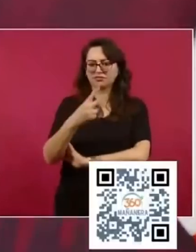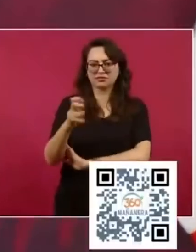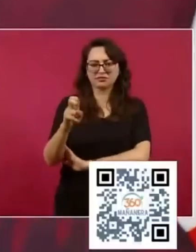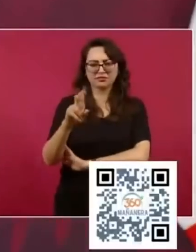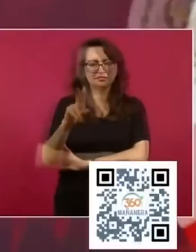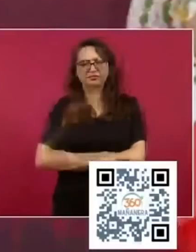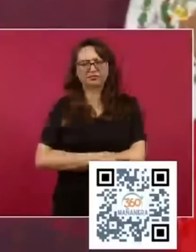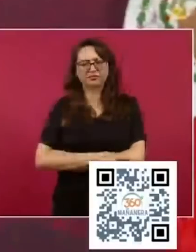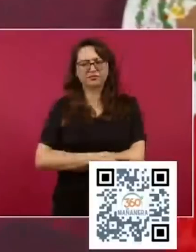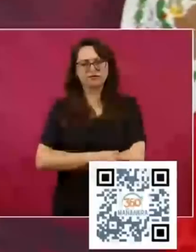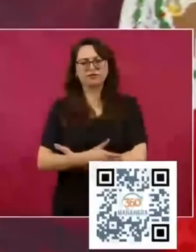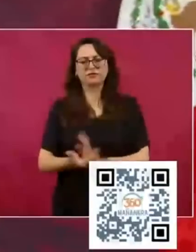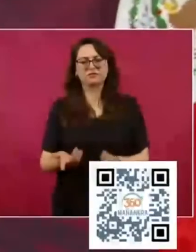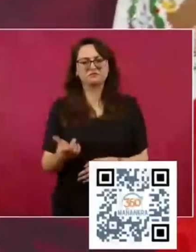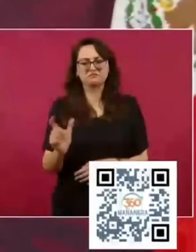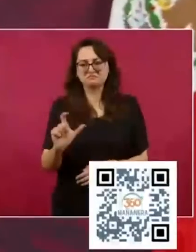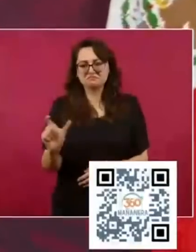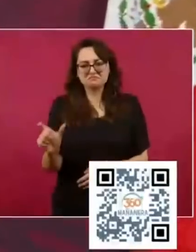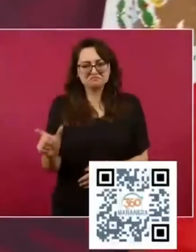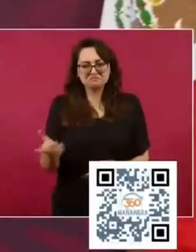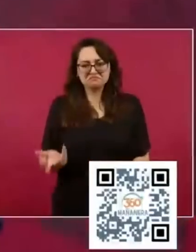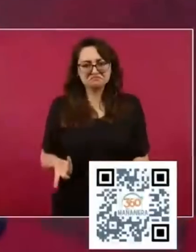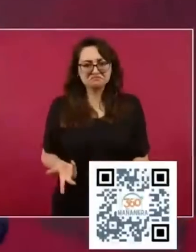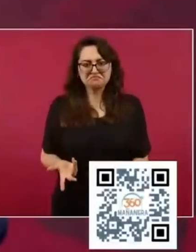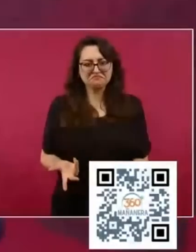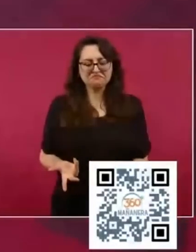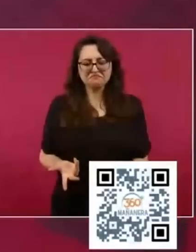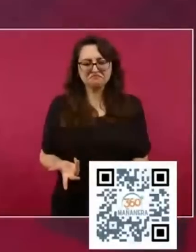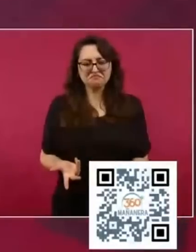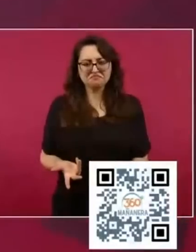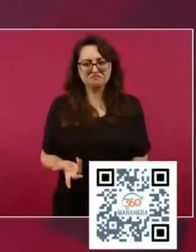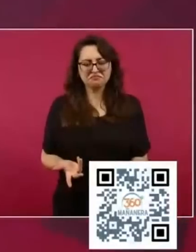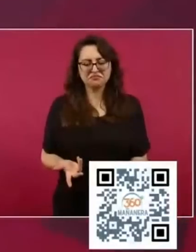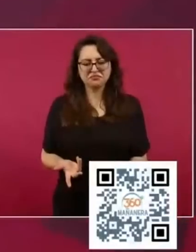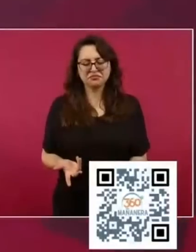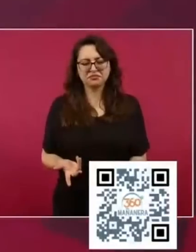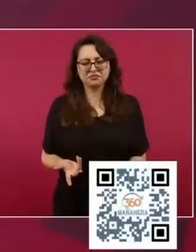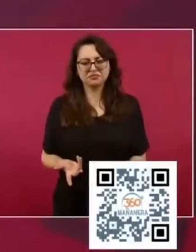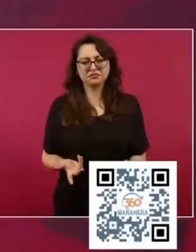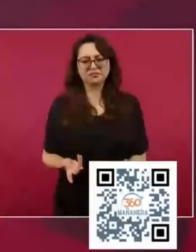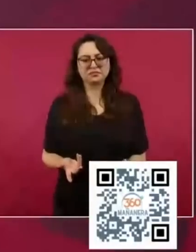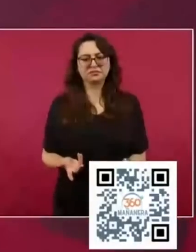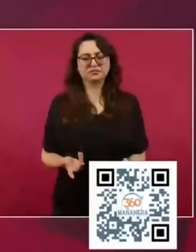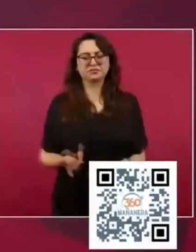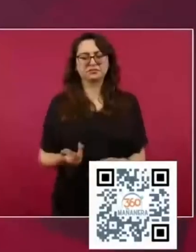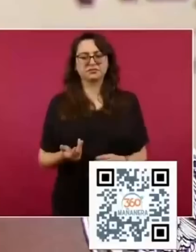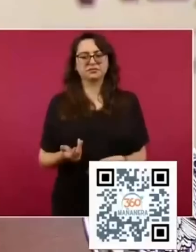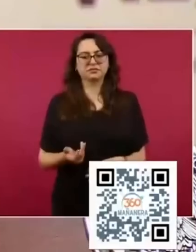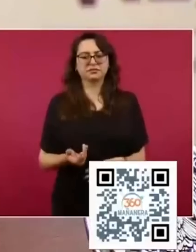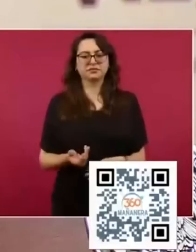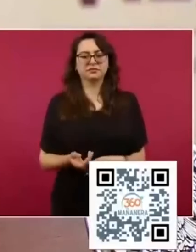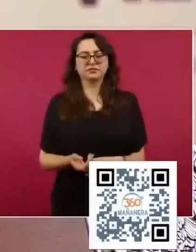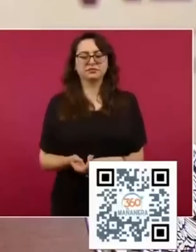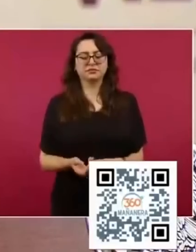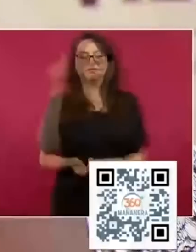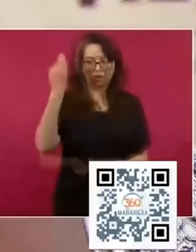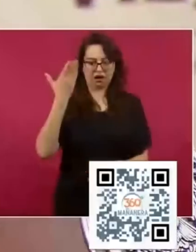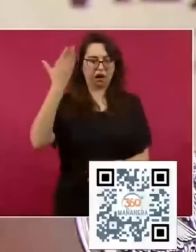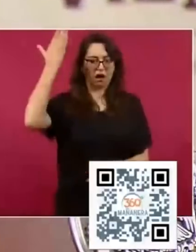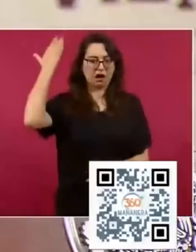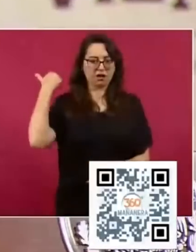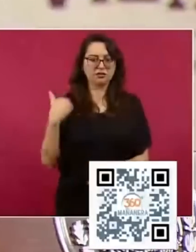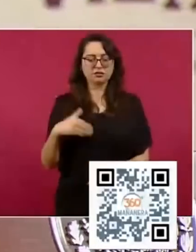cuarteles cuándo había logrado capacitar